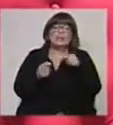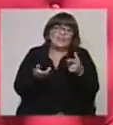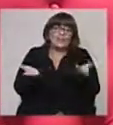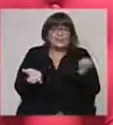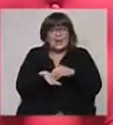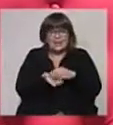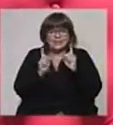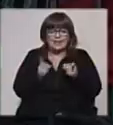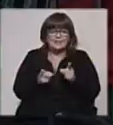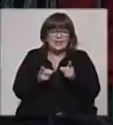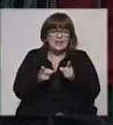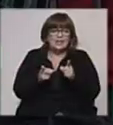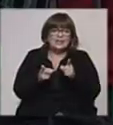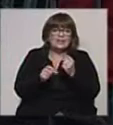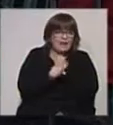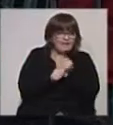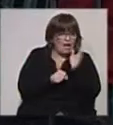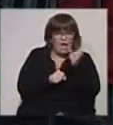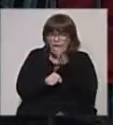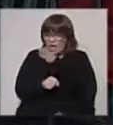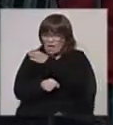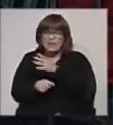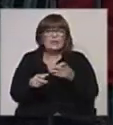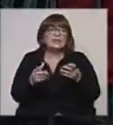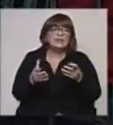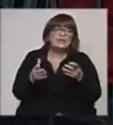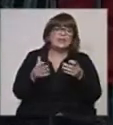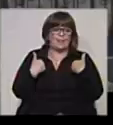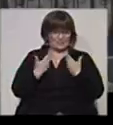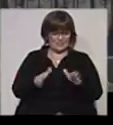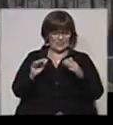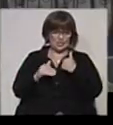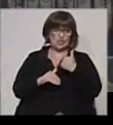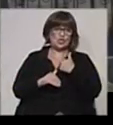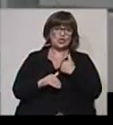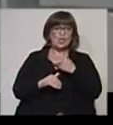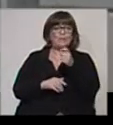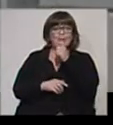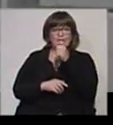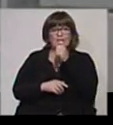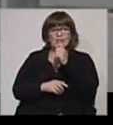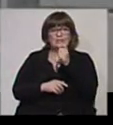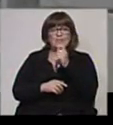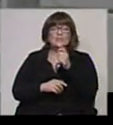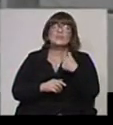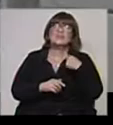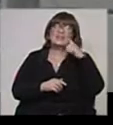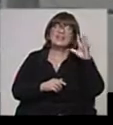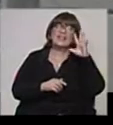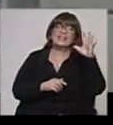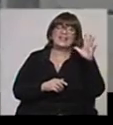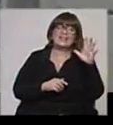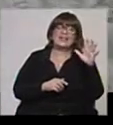ser polifuncional. Sí, que cuando yo empecé en el periodismo, yo pensé que me iba a dedicar